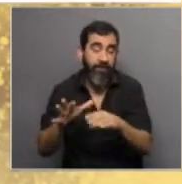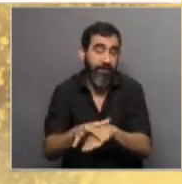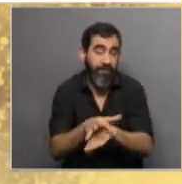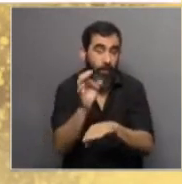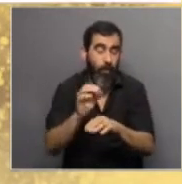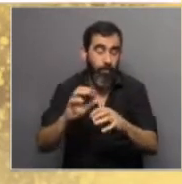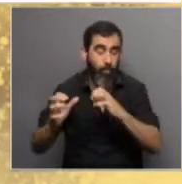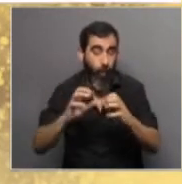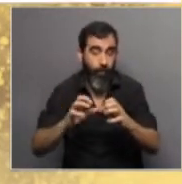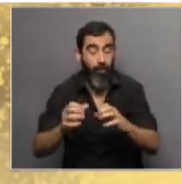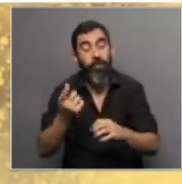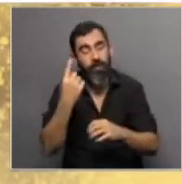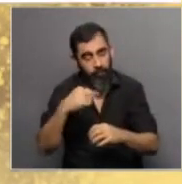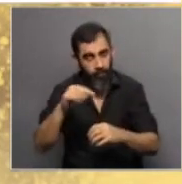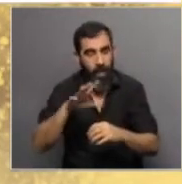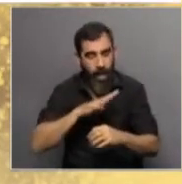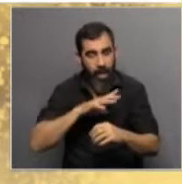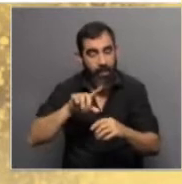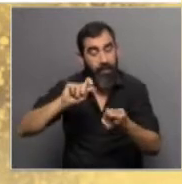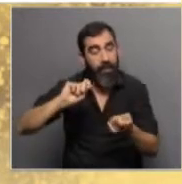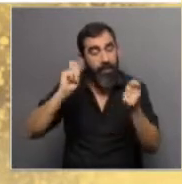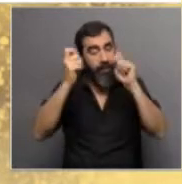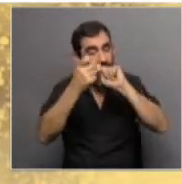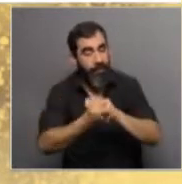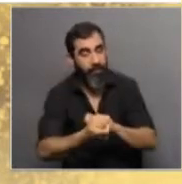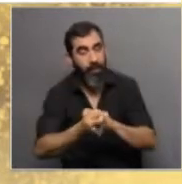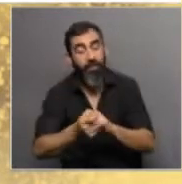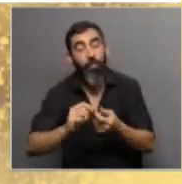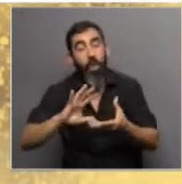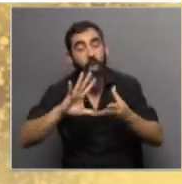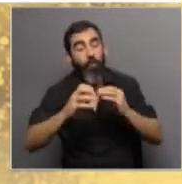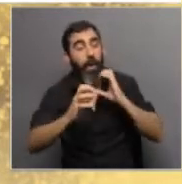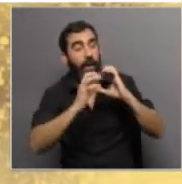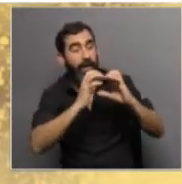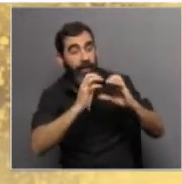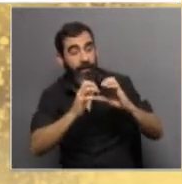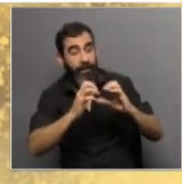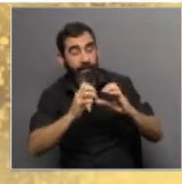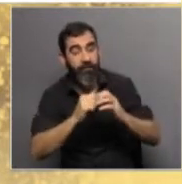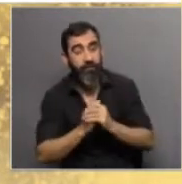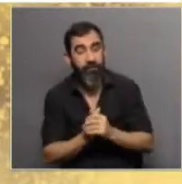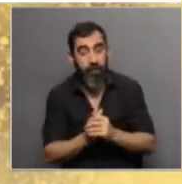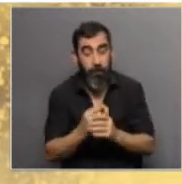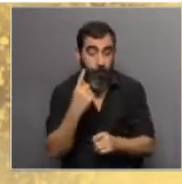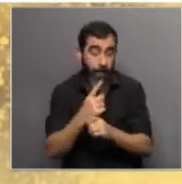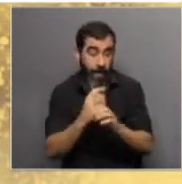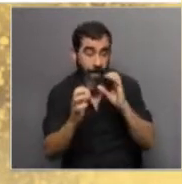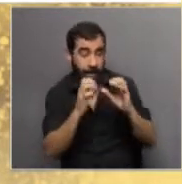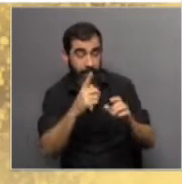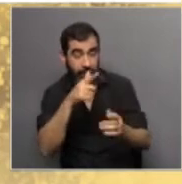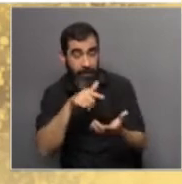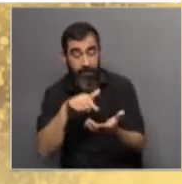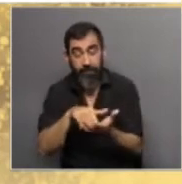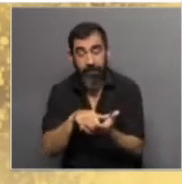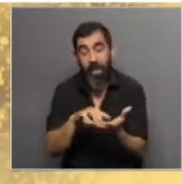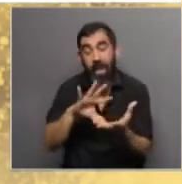ahí es que entonces se hace la traducción entre la forma de energía que originó el estímulo y